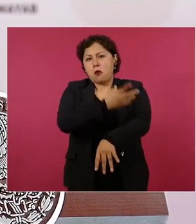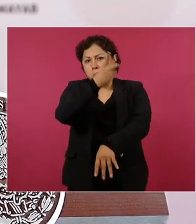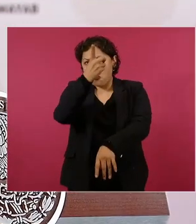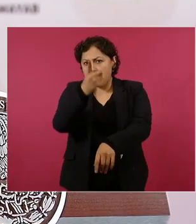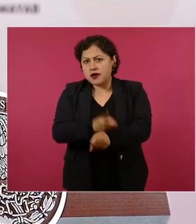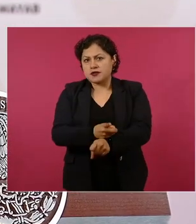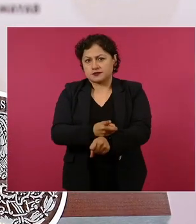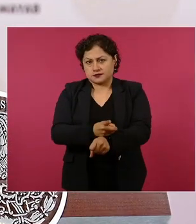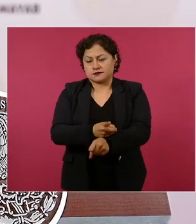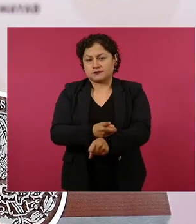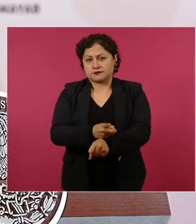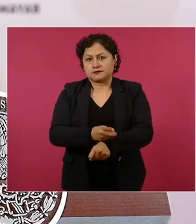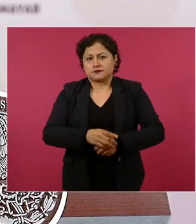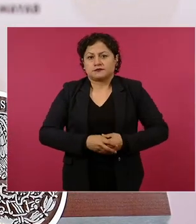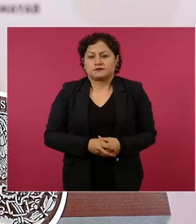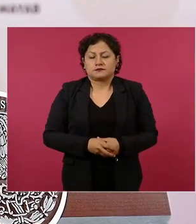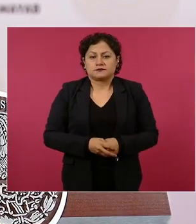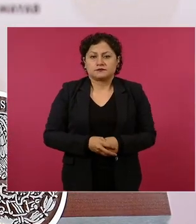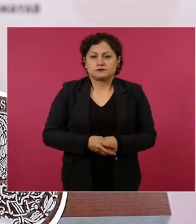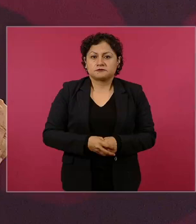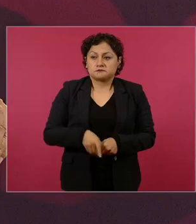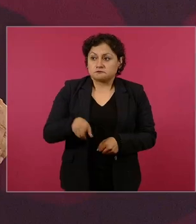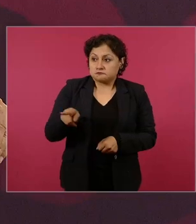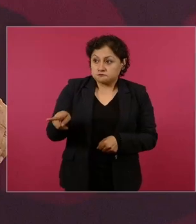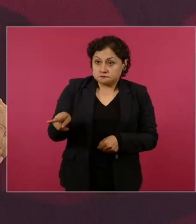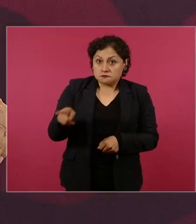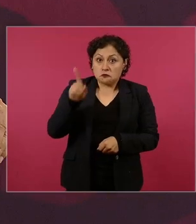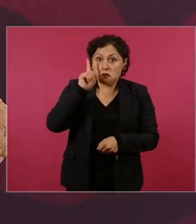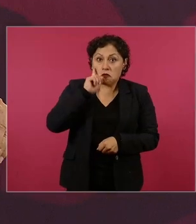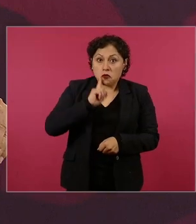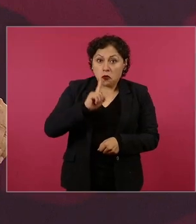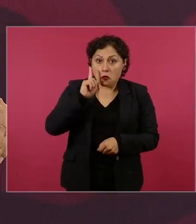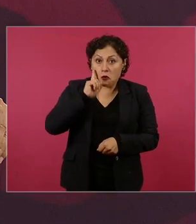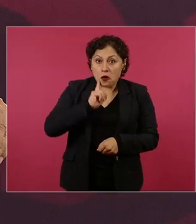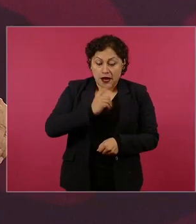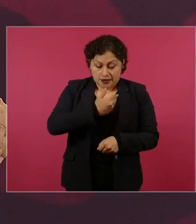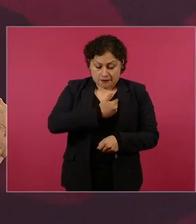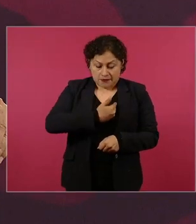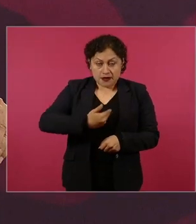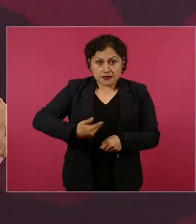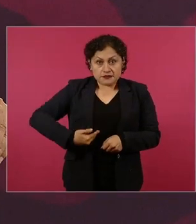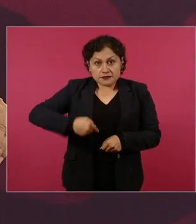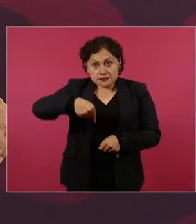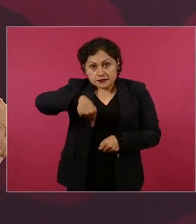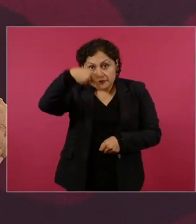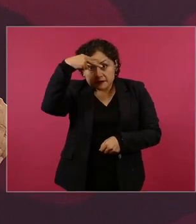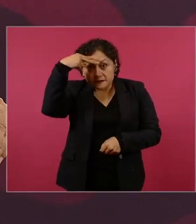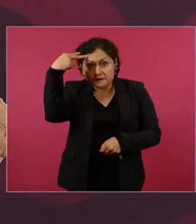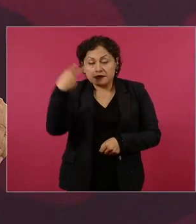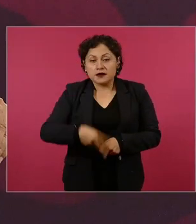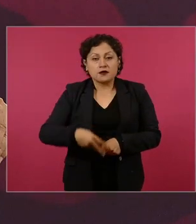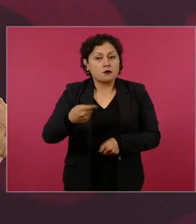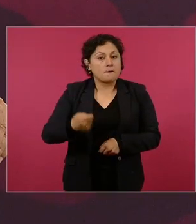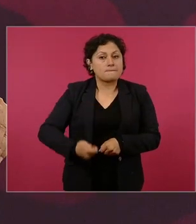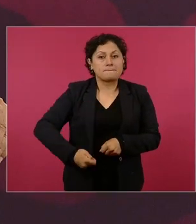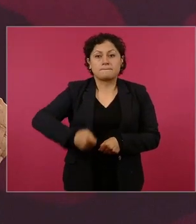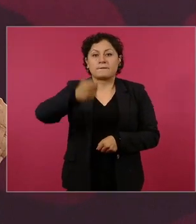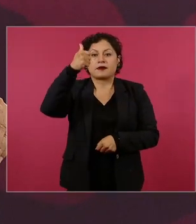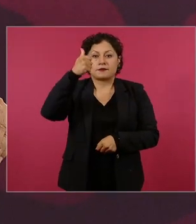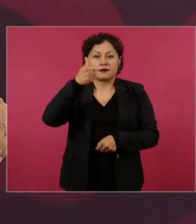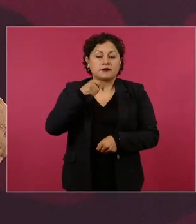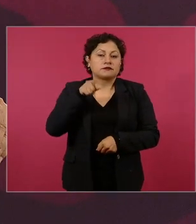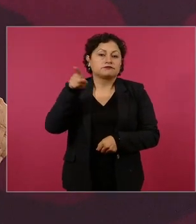país, va a ser una mujer la presidenta de la República, Claudia